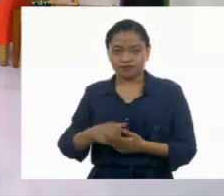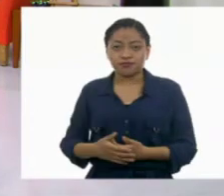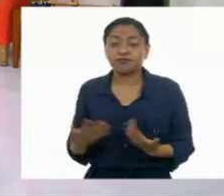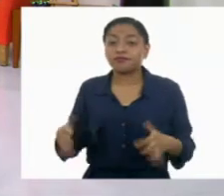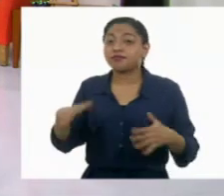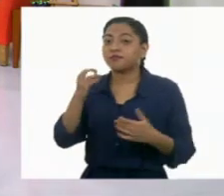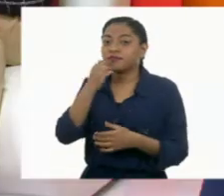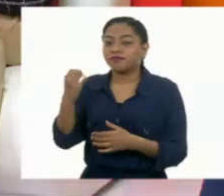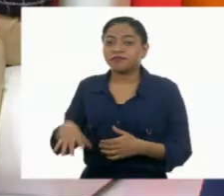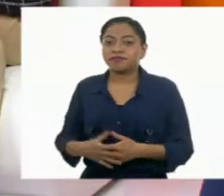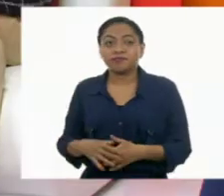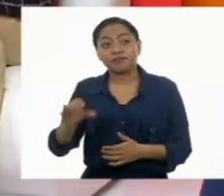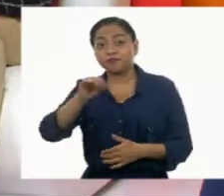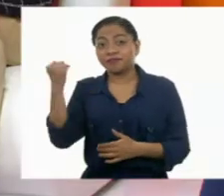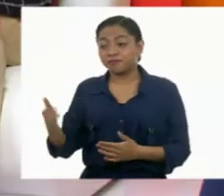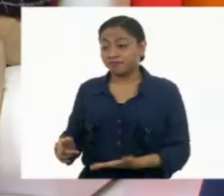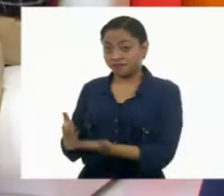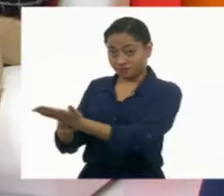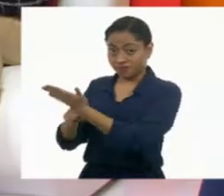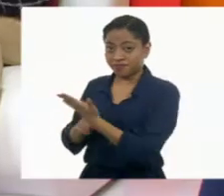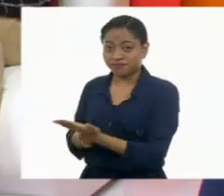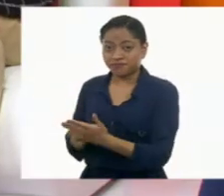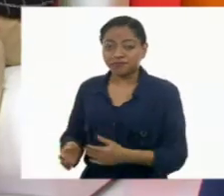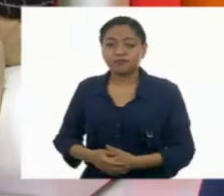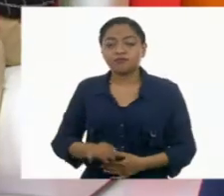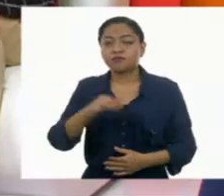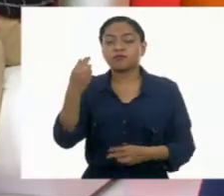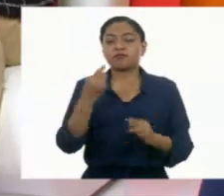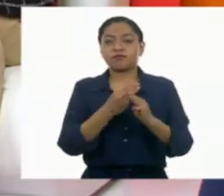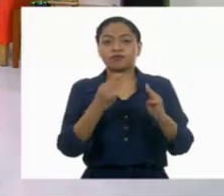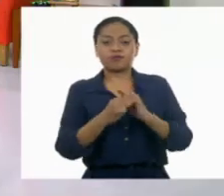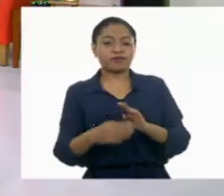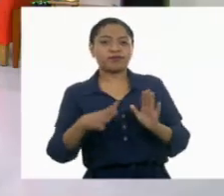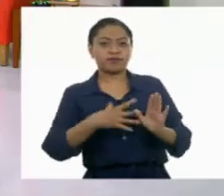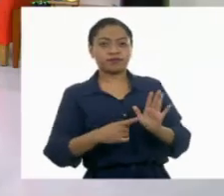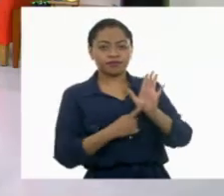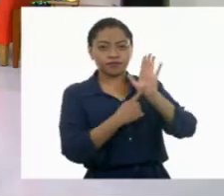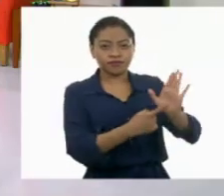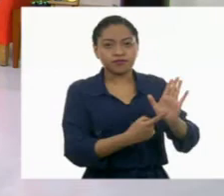Órale. ¿Y qué más traes por ahí? Otro material que traigo por acá